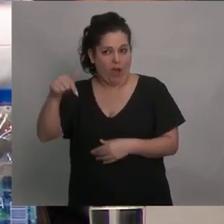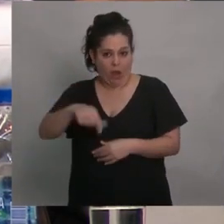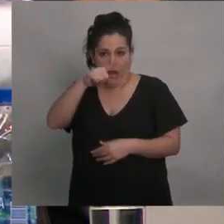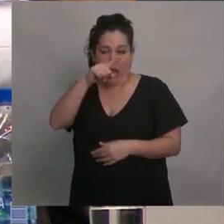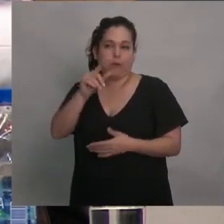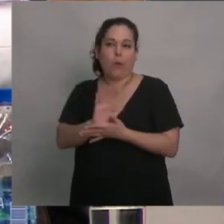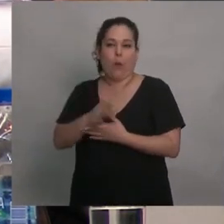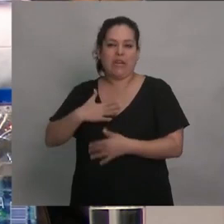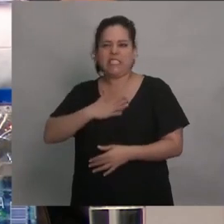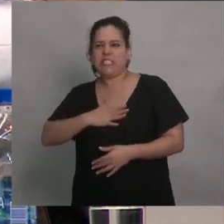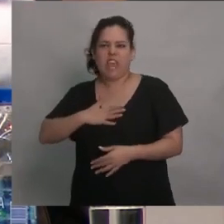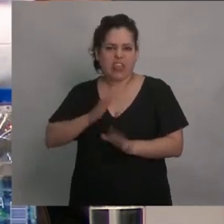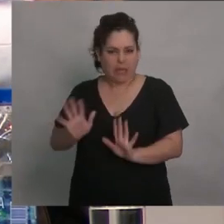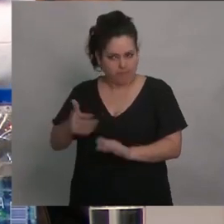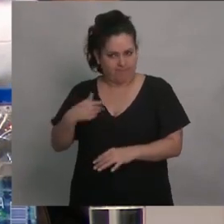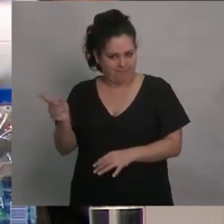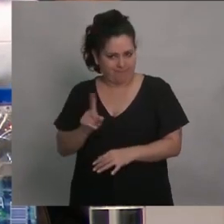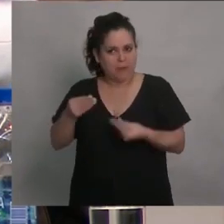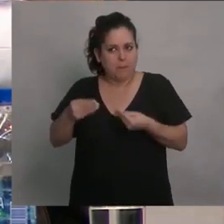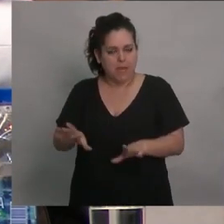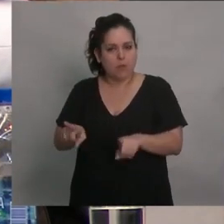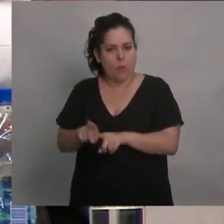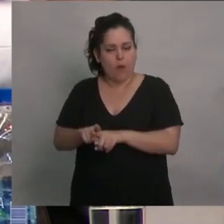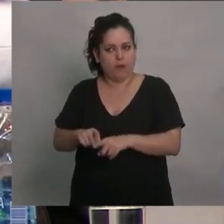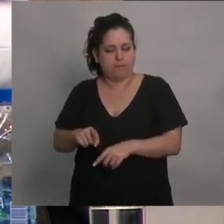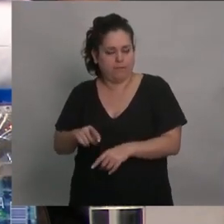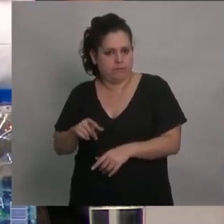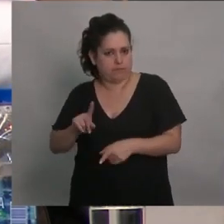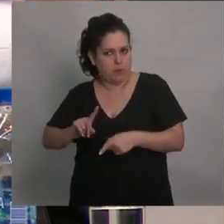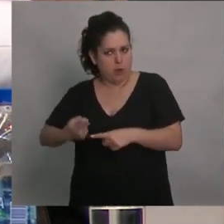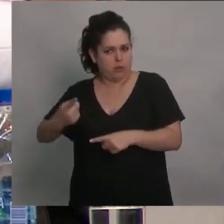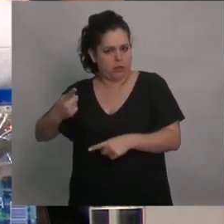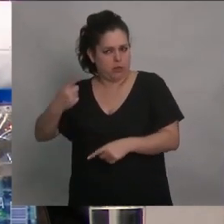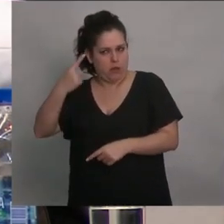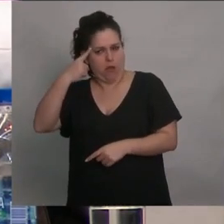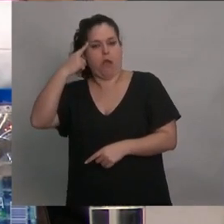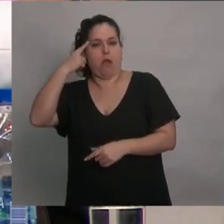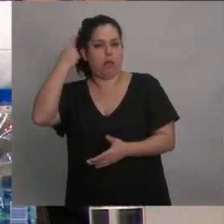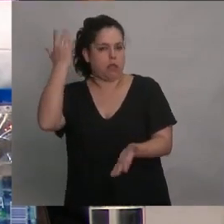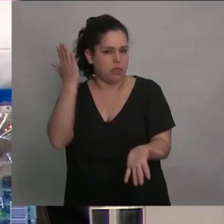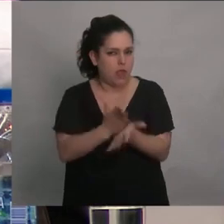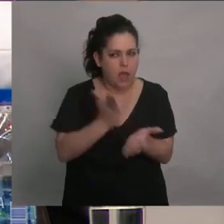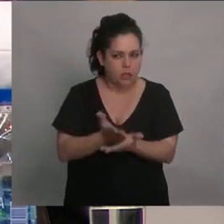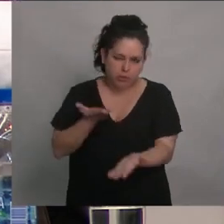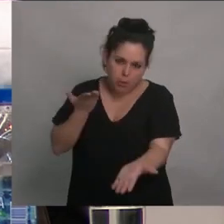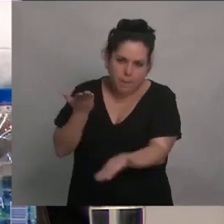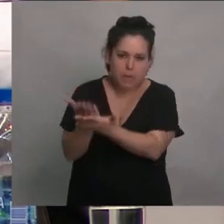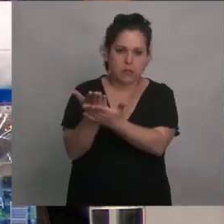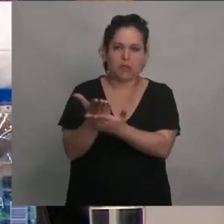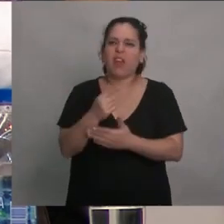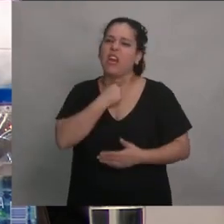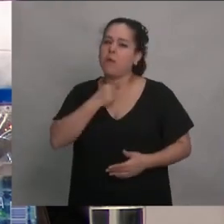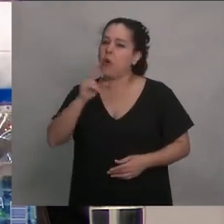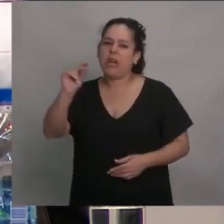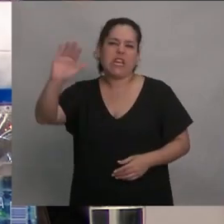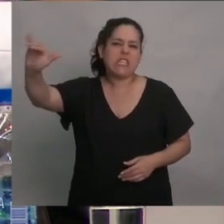estado de ánimo, comienza a ser una identidad política y un derecho y una exigencia que se vayan